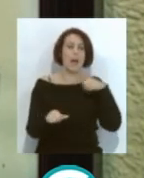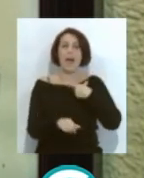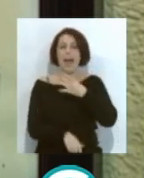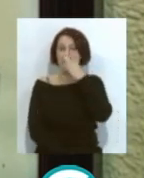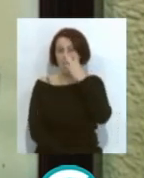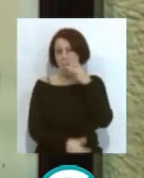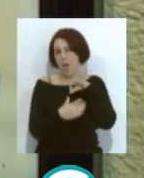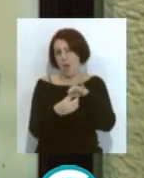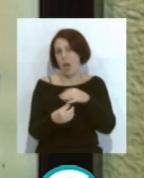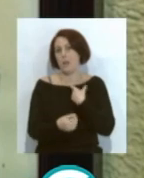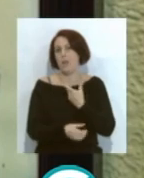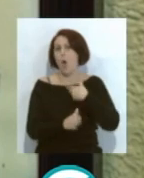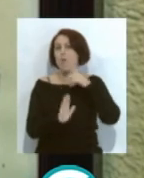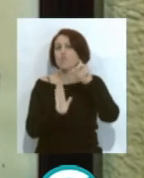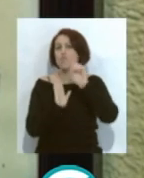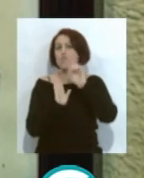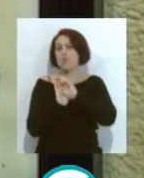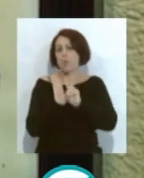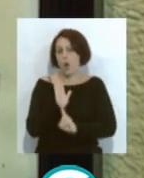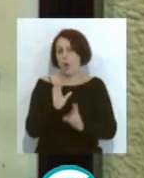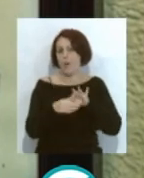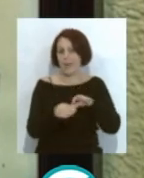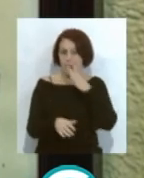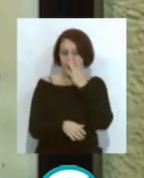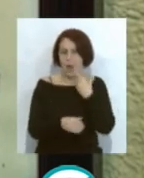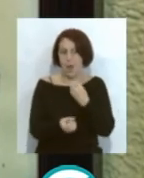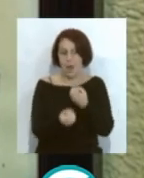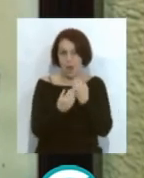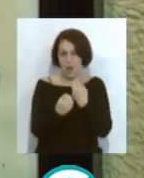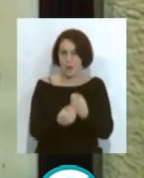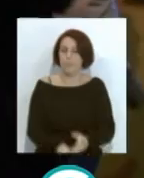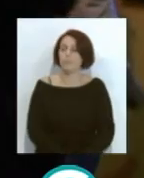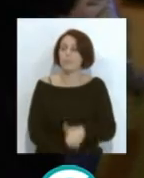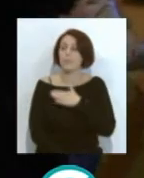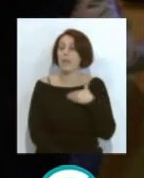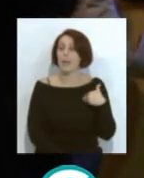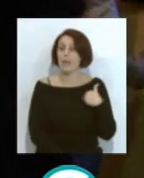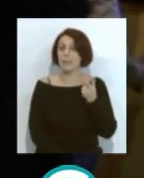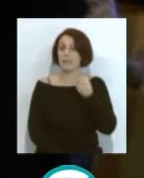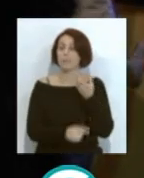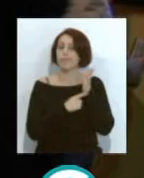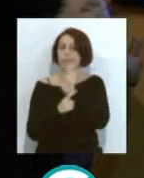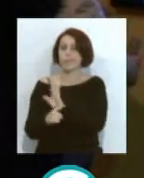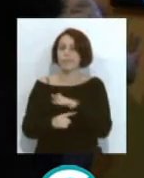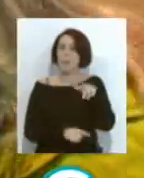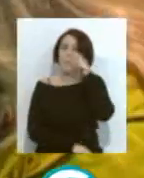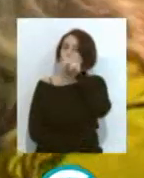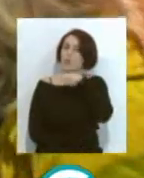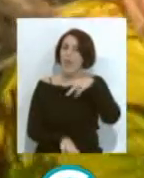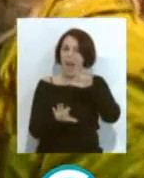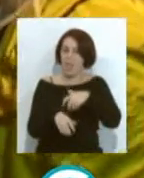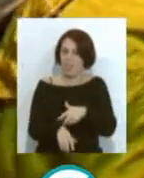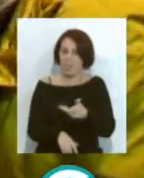su impresionante currículum carnavalero. Han querido poner esta exposición en el Museo de Cádiz y,